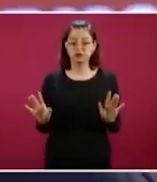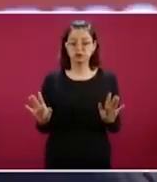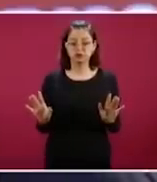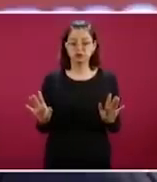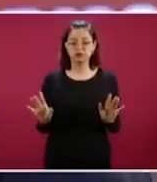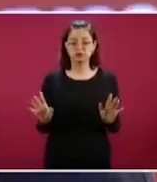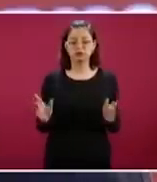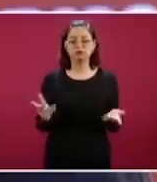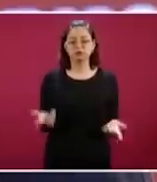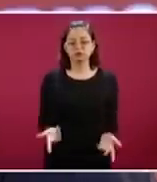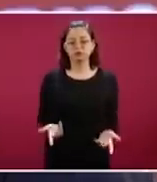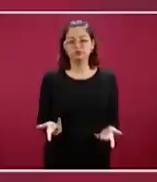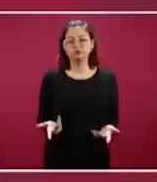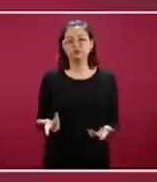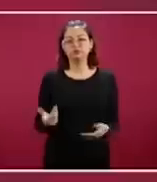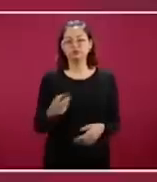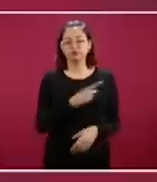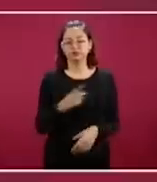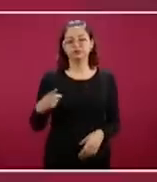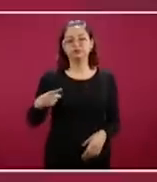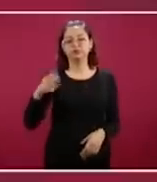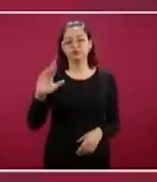tengamos el antecedente,